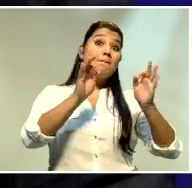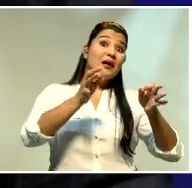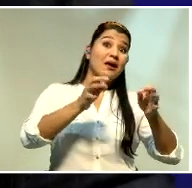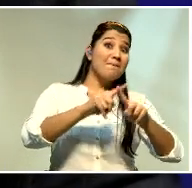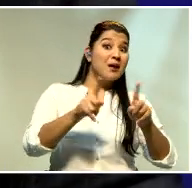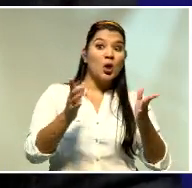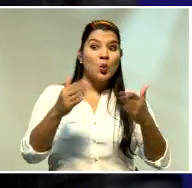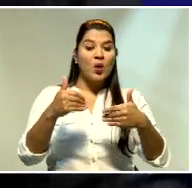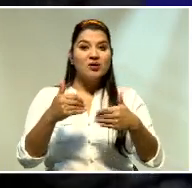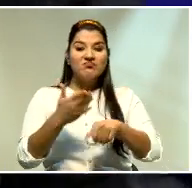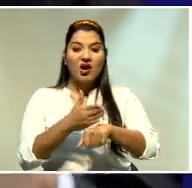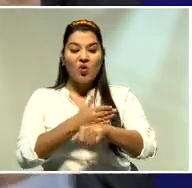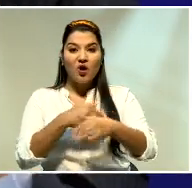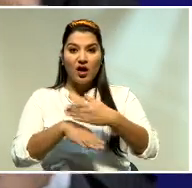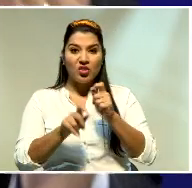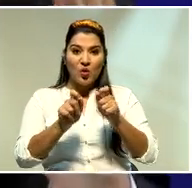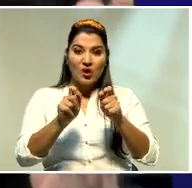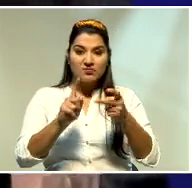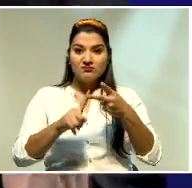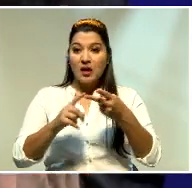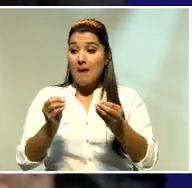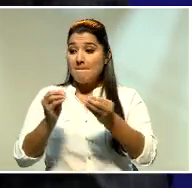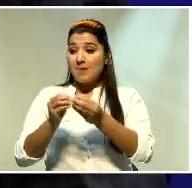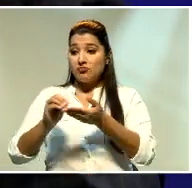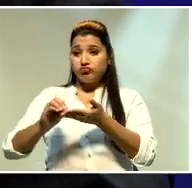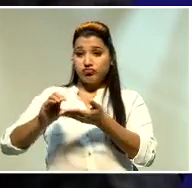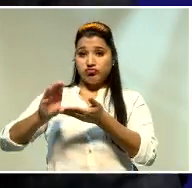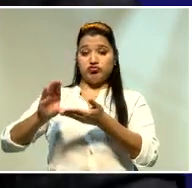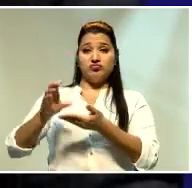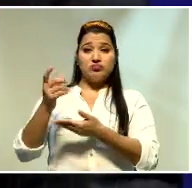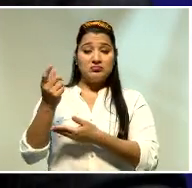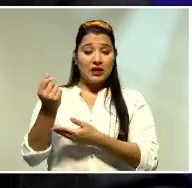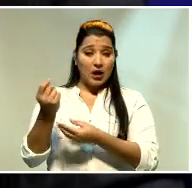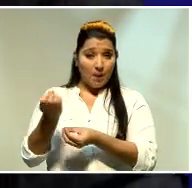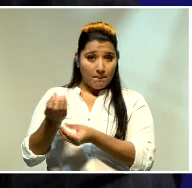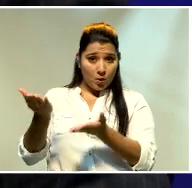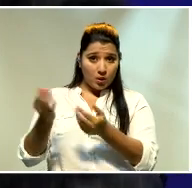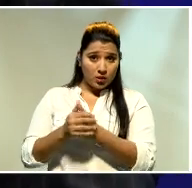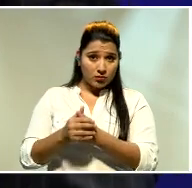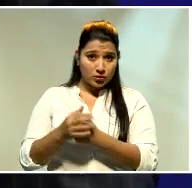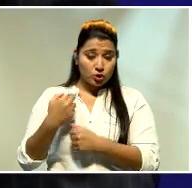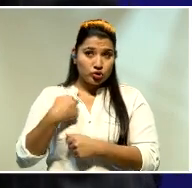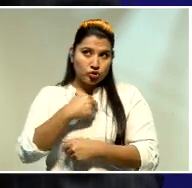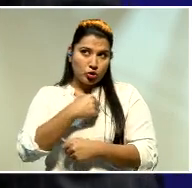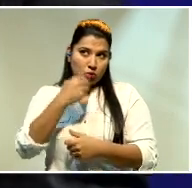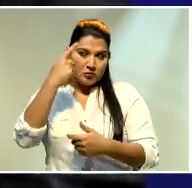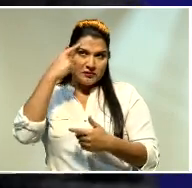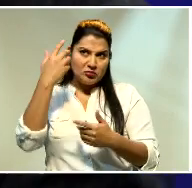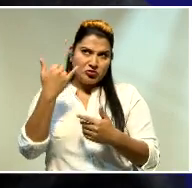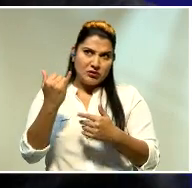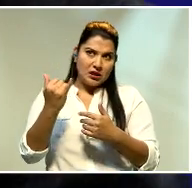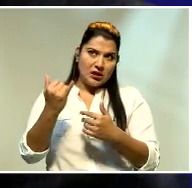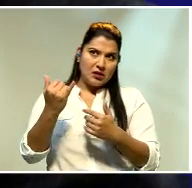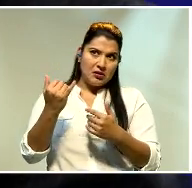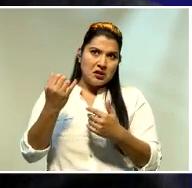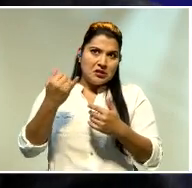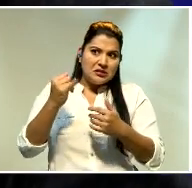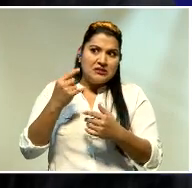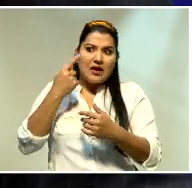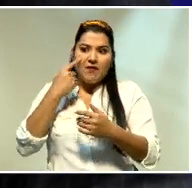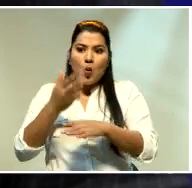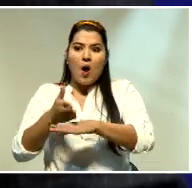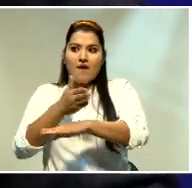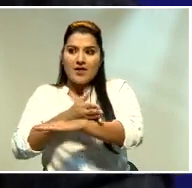No. Incrementamos salarios en materia pública, que uno podría decir, si va aparejado los resultados, está bien, pero no vino con